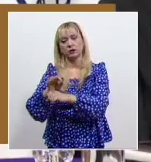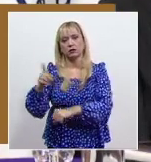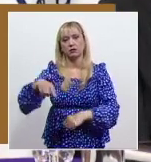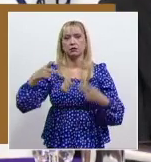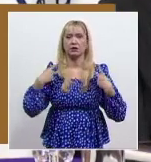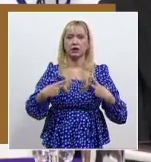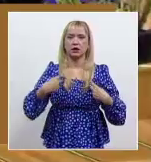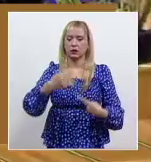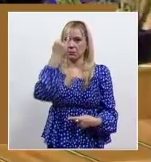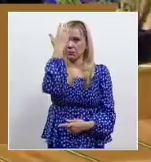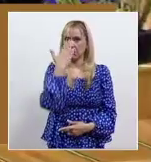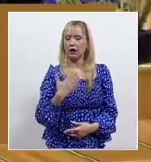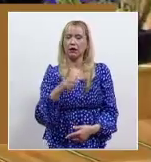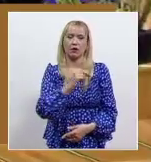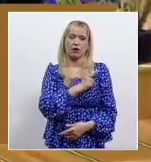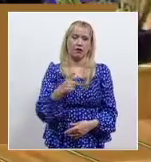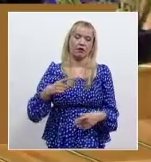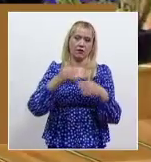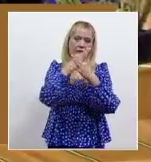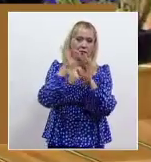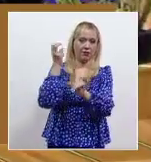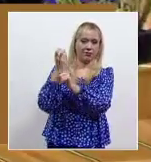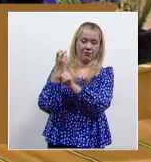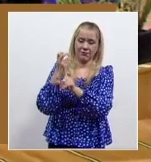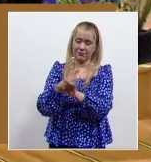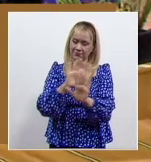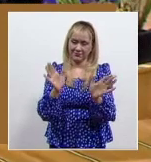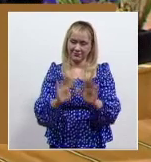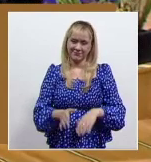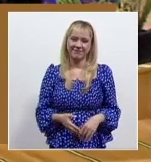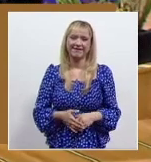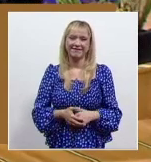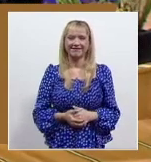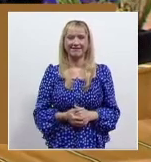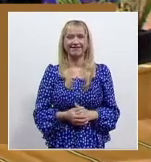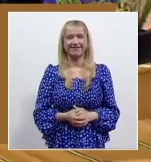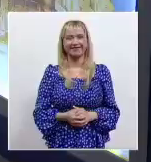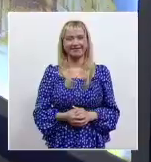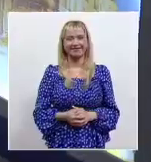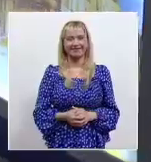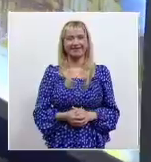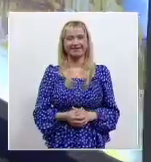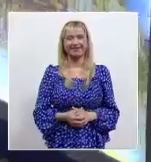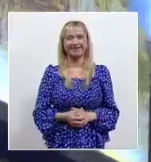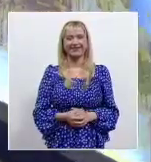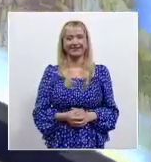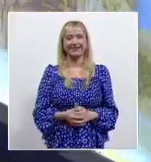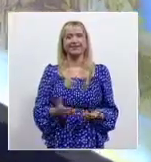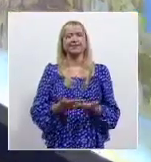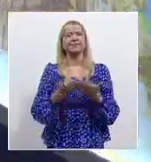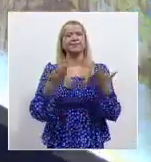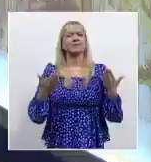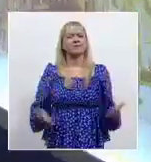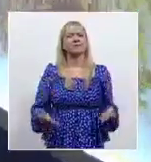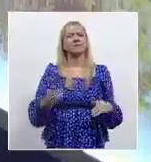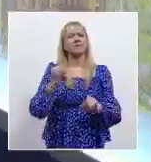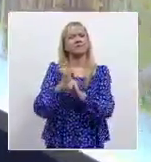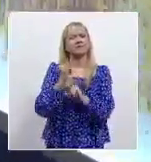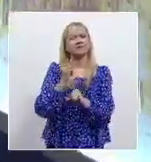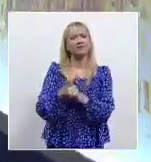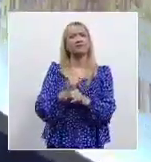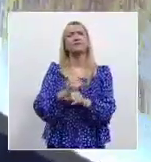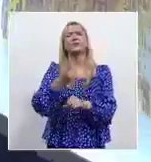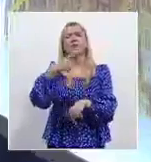de las personas. Para el canal del Poder Judicial de la Federación, Laura Murillo. Y en la versión electrónica del